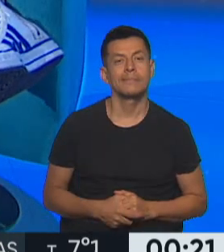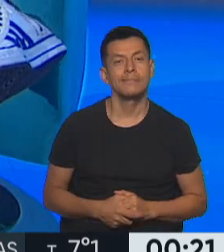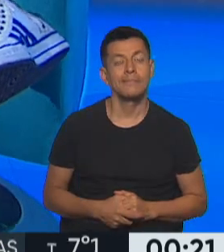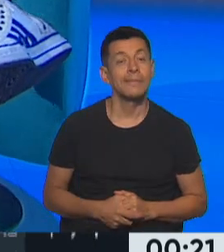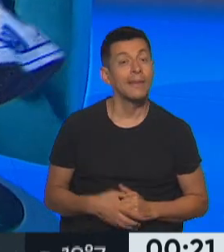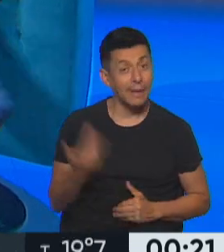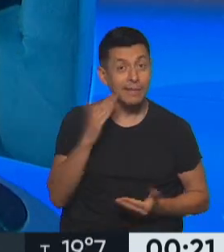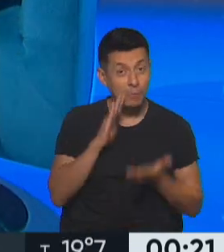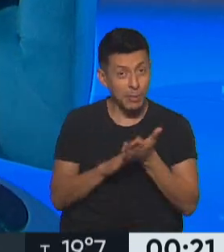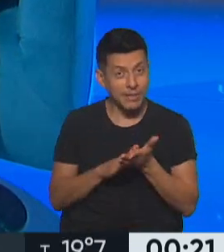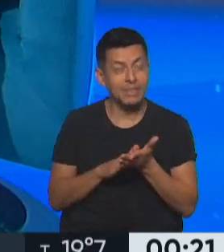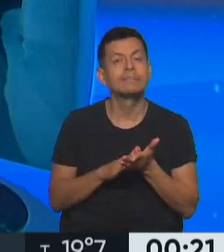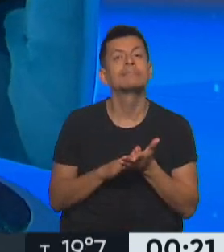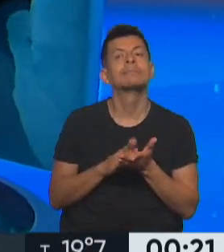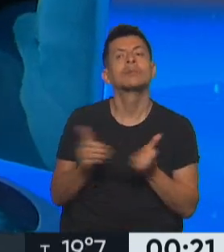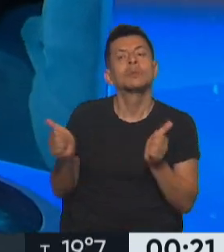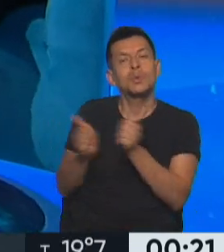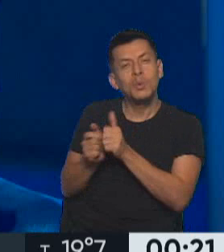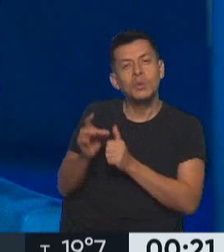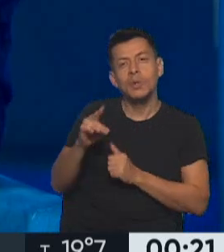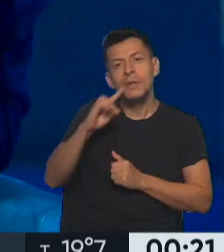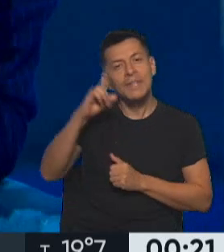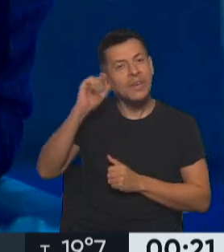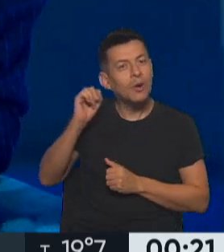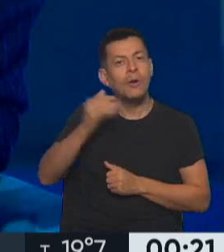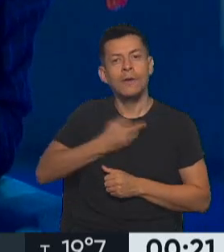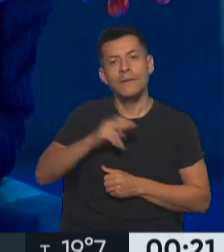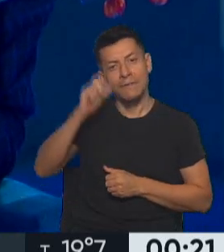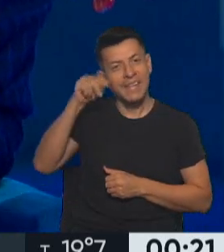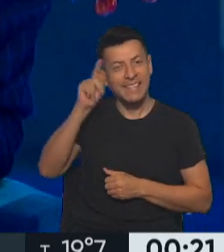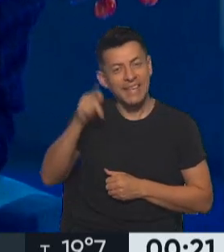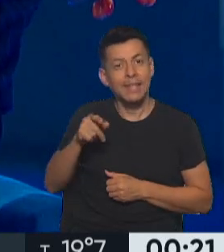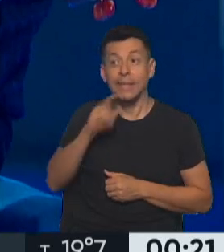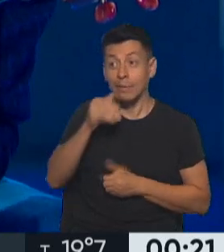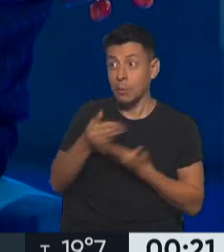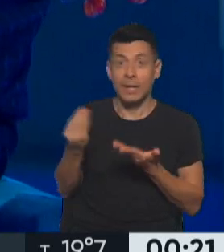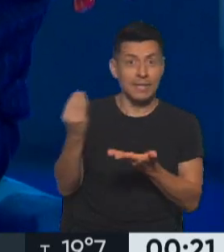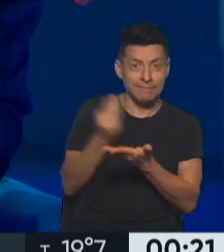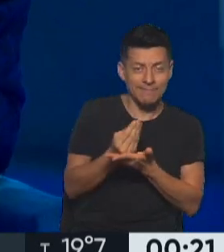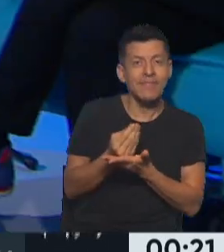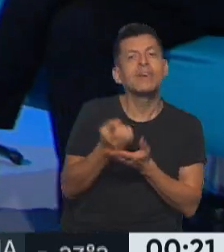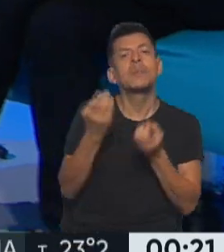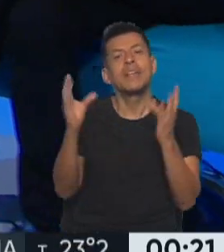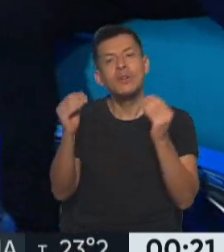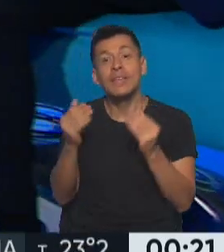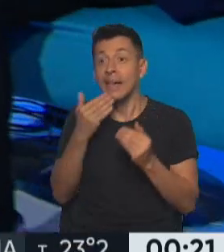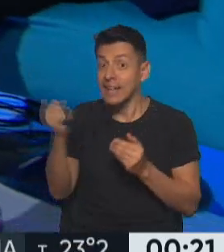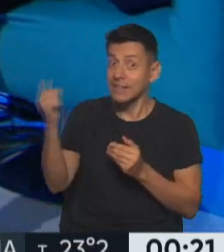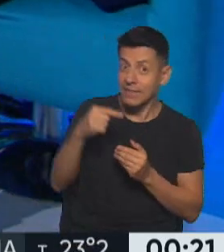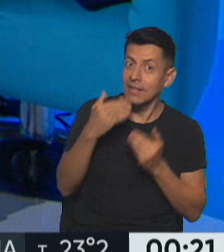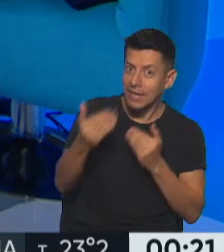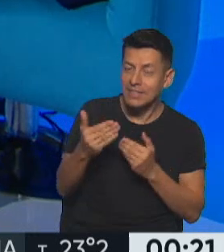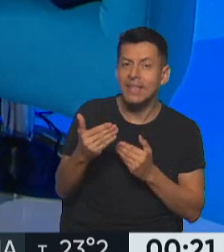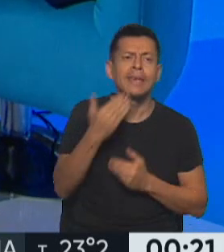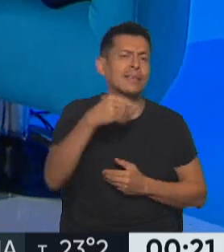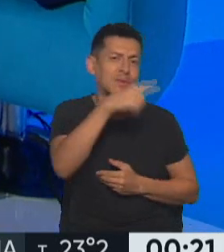Se lo prometimos en el inicio. Estamos junto a Diego Frenkel acá en los estudios de la televisión pública. Buenas noches, Diego. Gracias por venir. No, gracias.